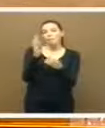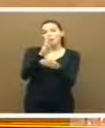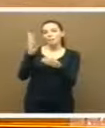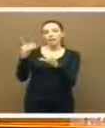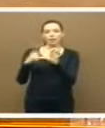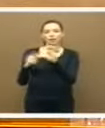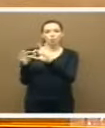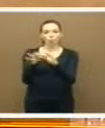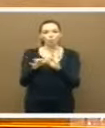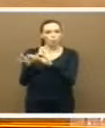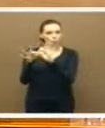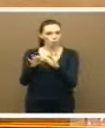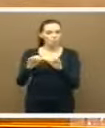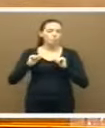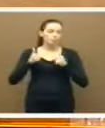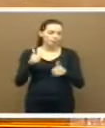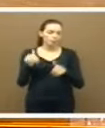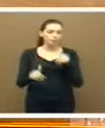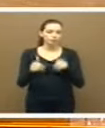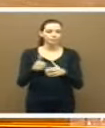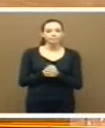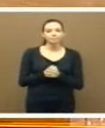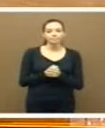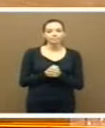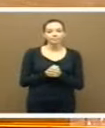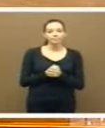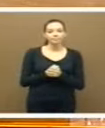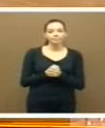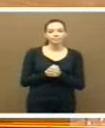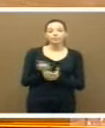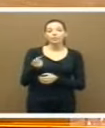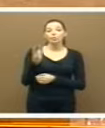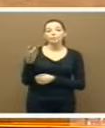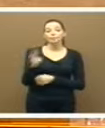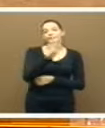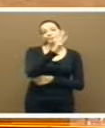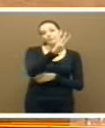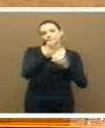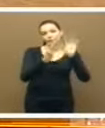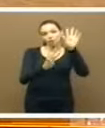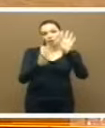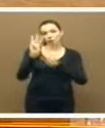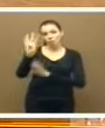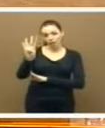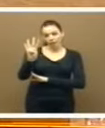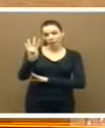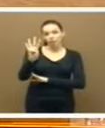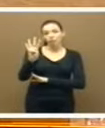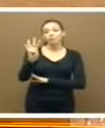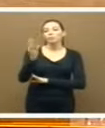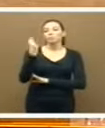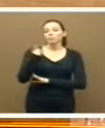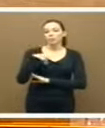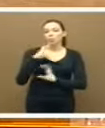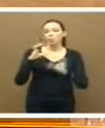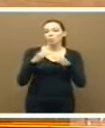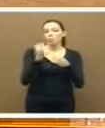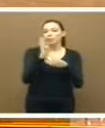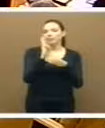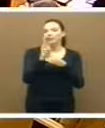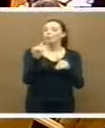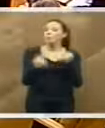Extremadura Unida. Someto a la consideración de la Cámara la enmienda número 484 de dicho grupo parlamentario. Entramos